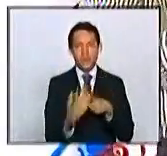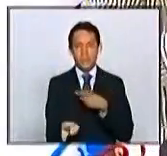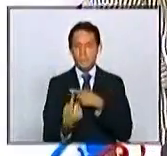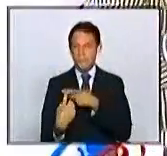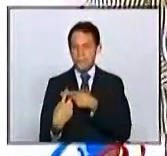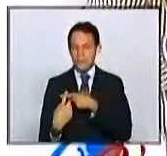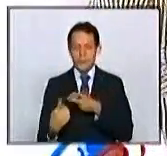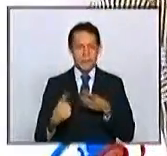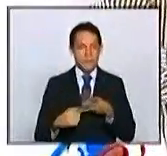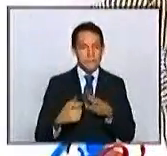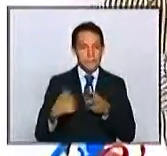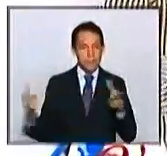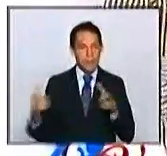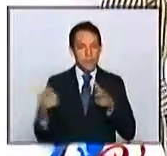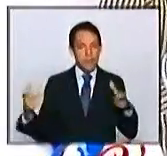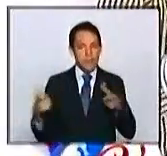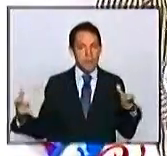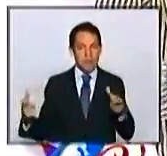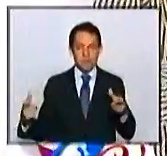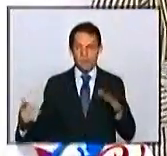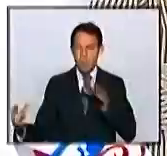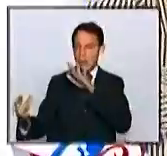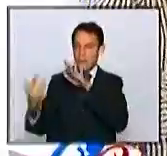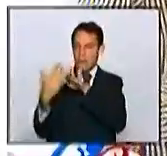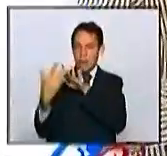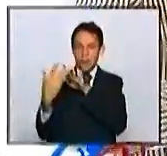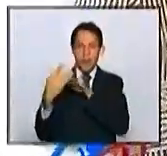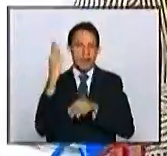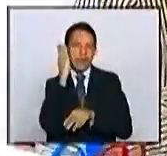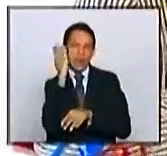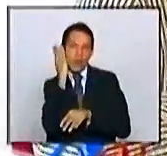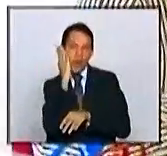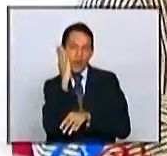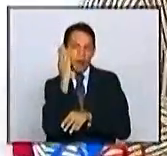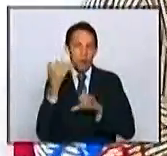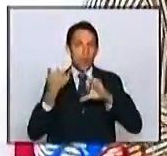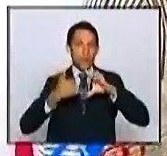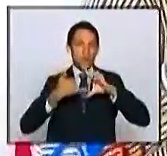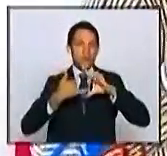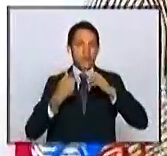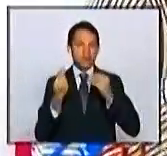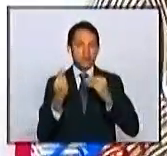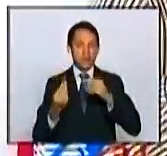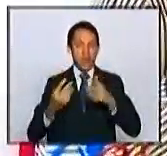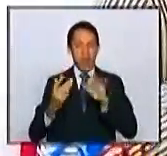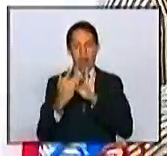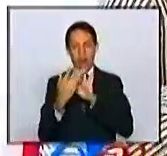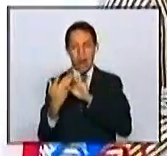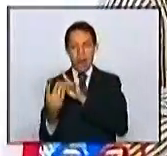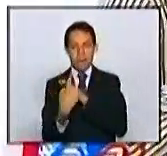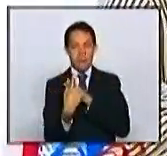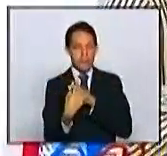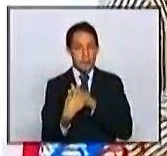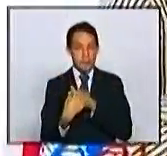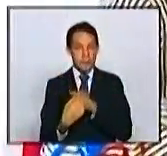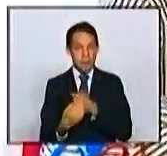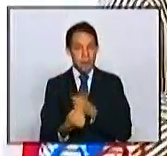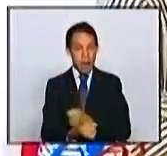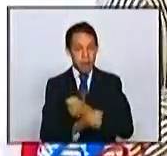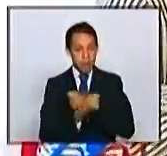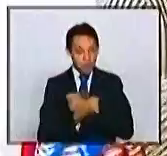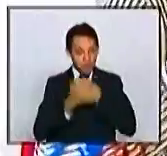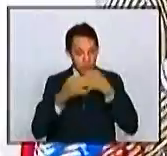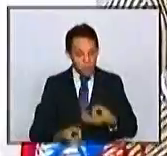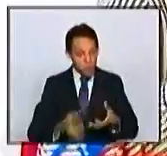en Twitter, tiene muchos contactos en su teléfono celular, pero relaciones afectivas